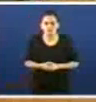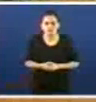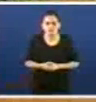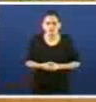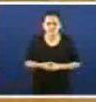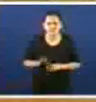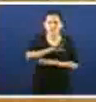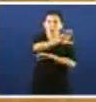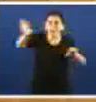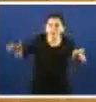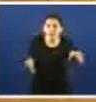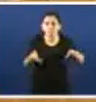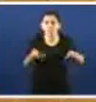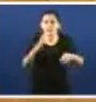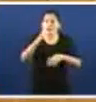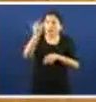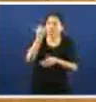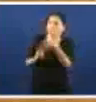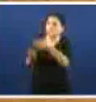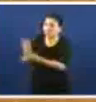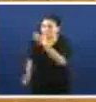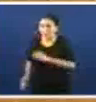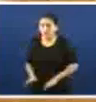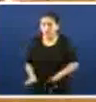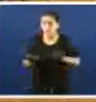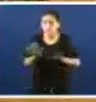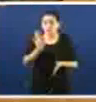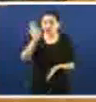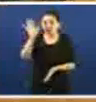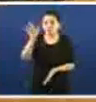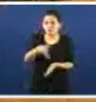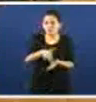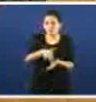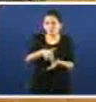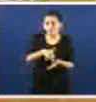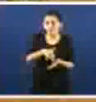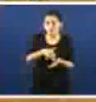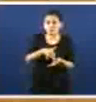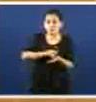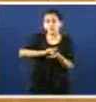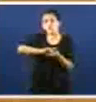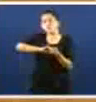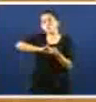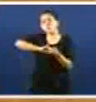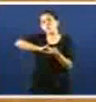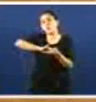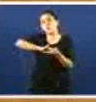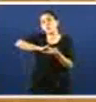Un país, un Estado, con todos os seus defectos, cando cascaron aos mafiosos dos anos